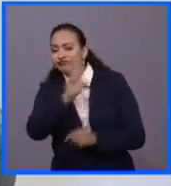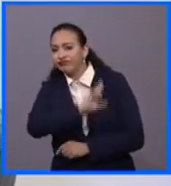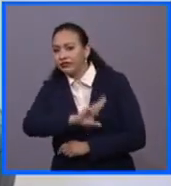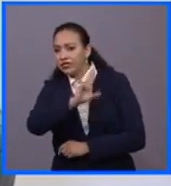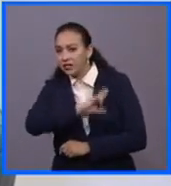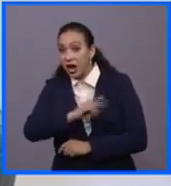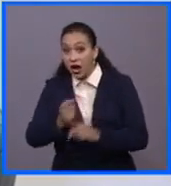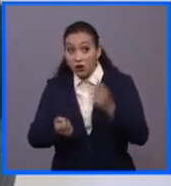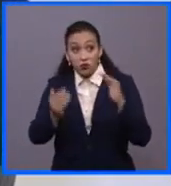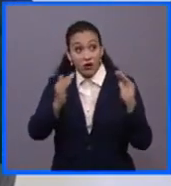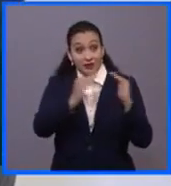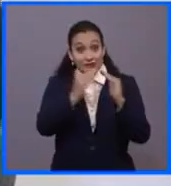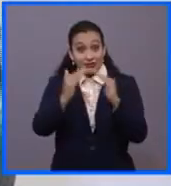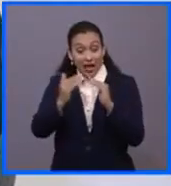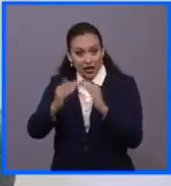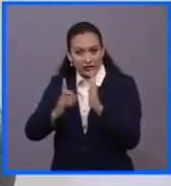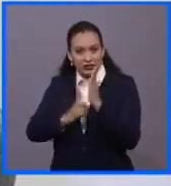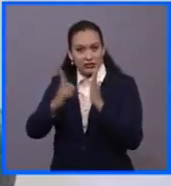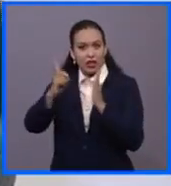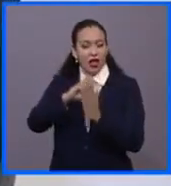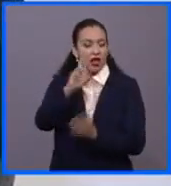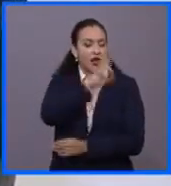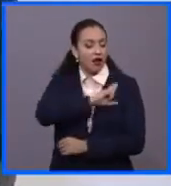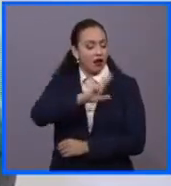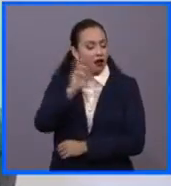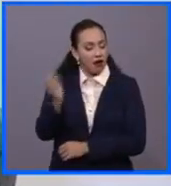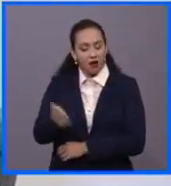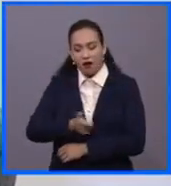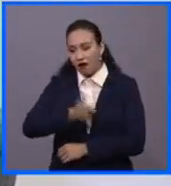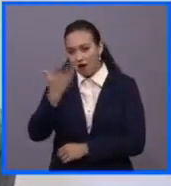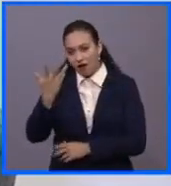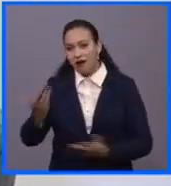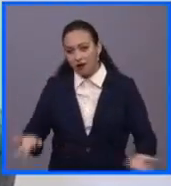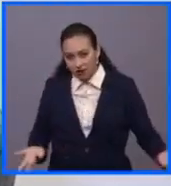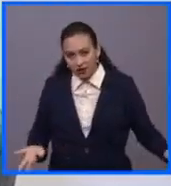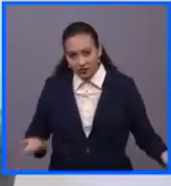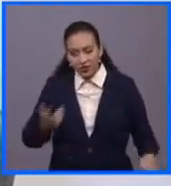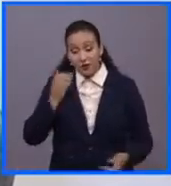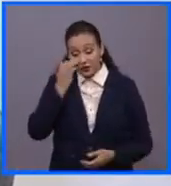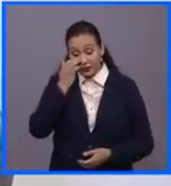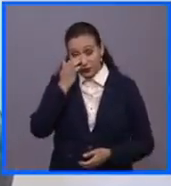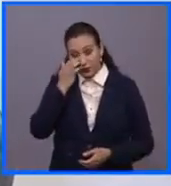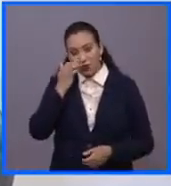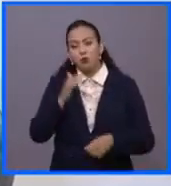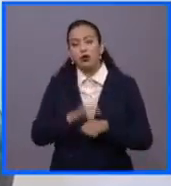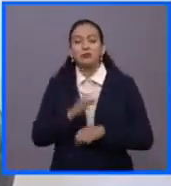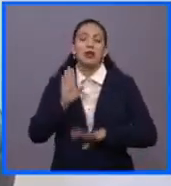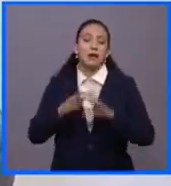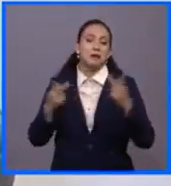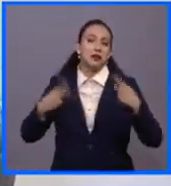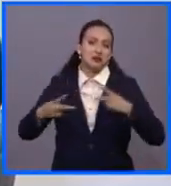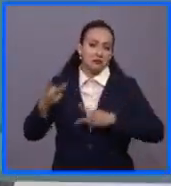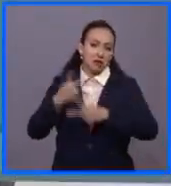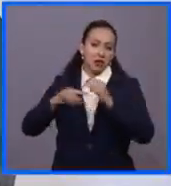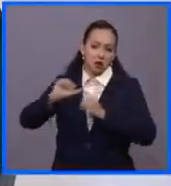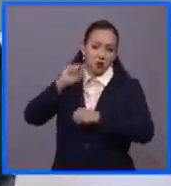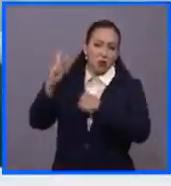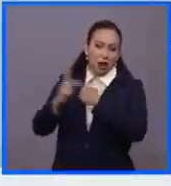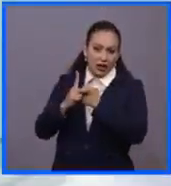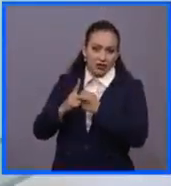venido incrementando las rentas habitacionales, es decir, estabilizar el mercado de la renta